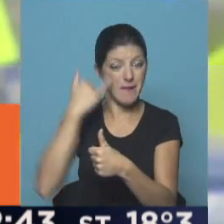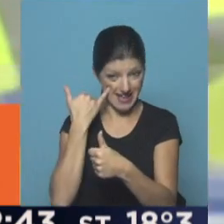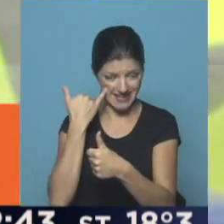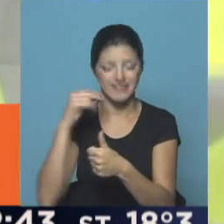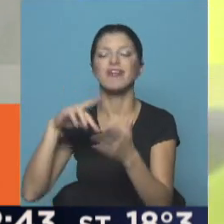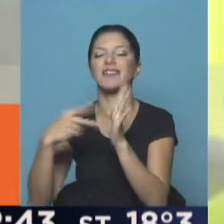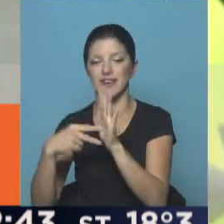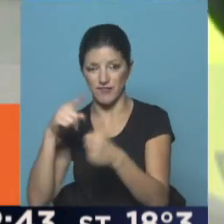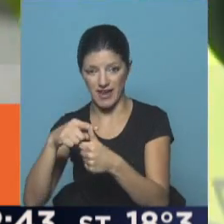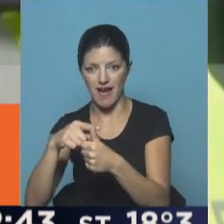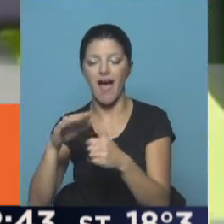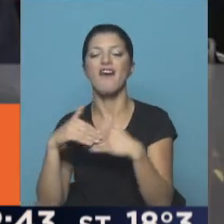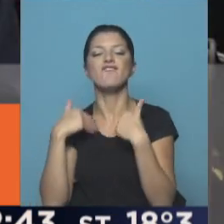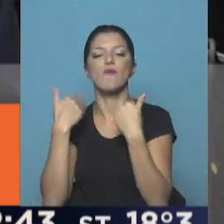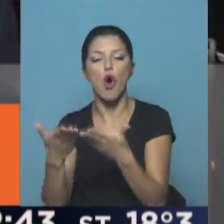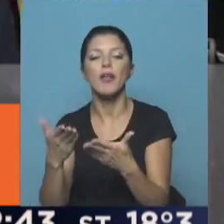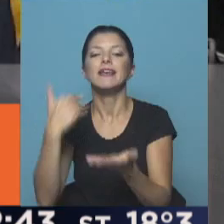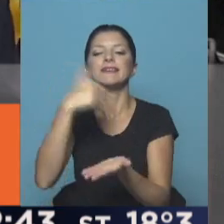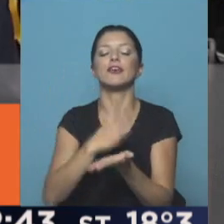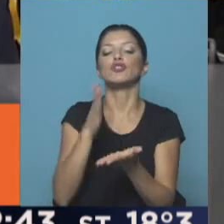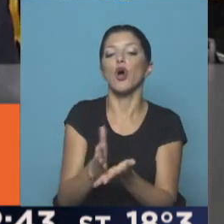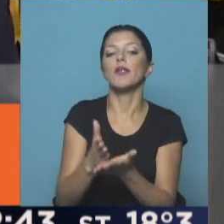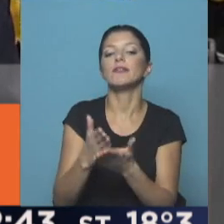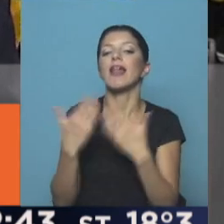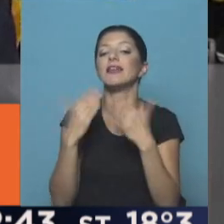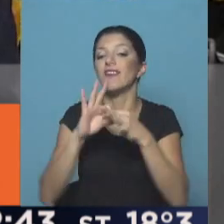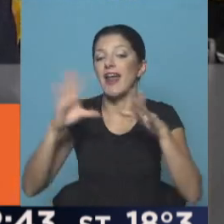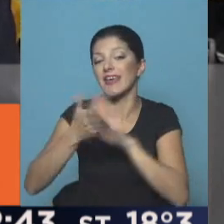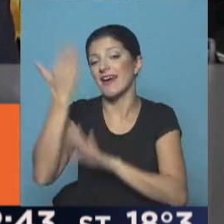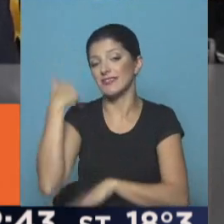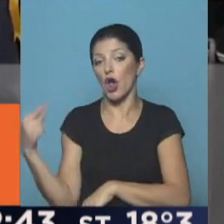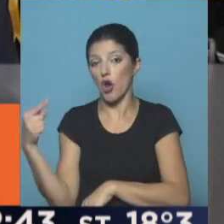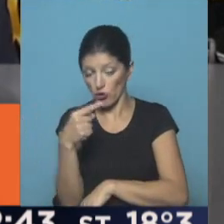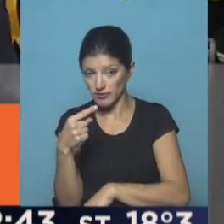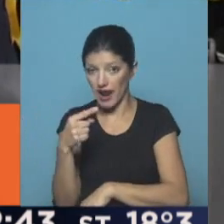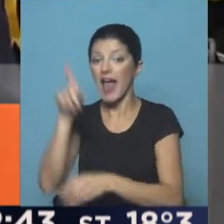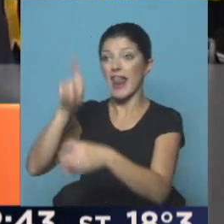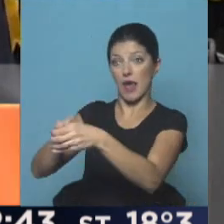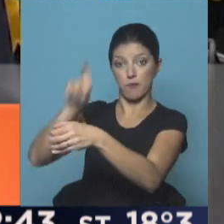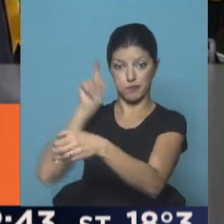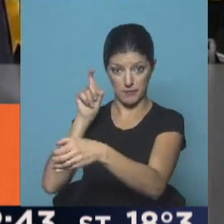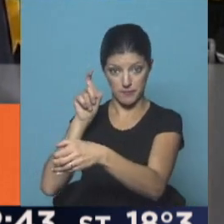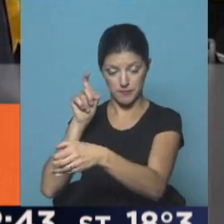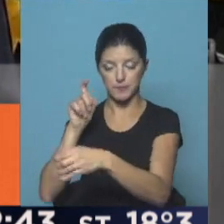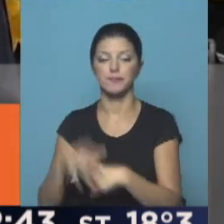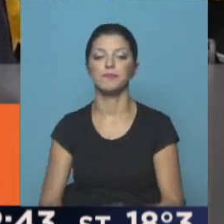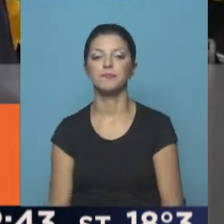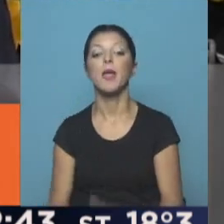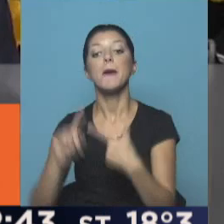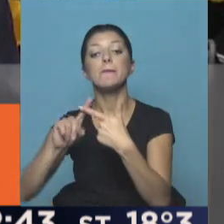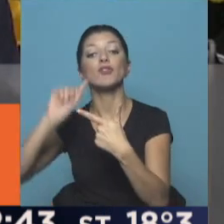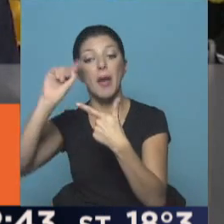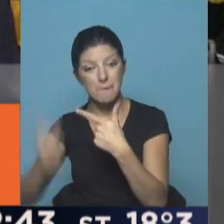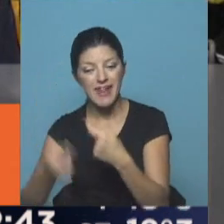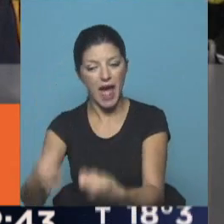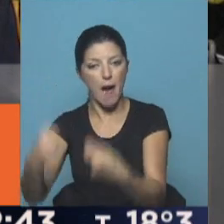voto favorable, sectores liberales cosmopolitas que estaban en contra del hard Brexit propuesto por Theresa May, y también